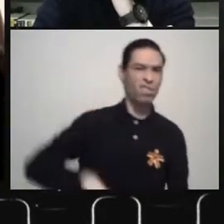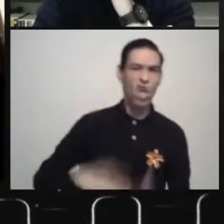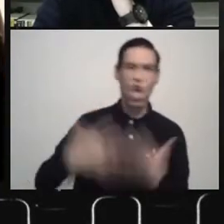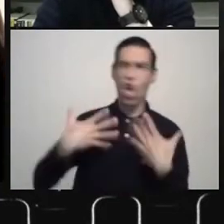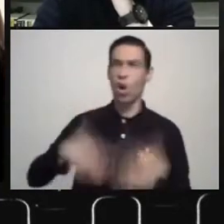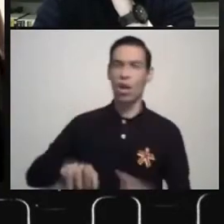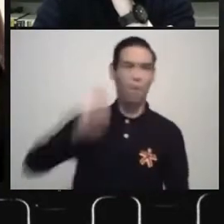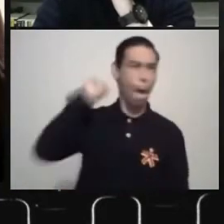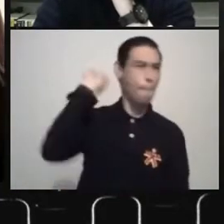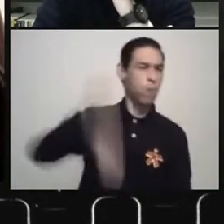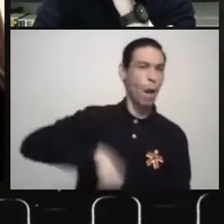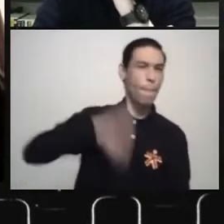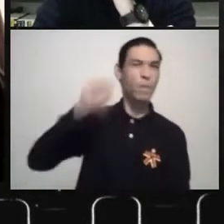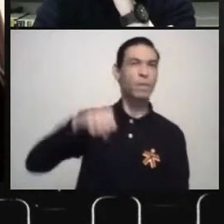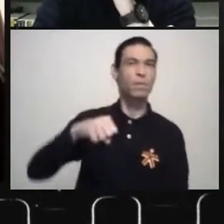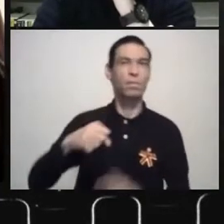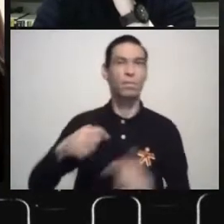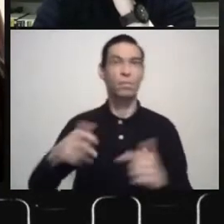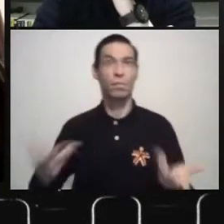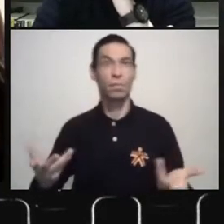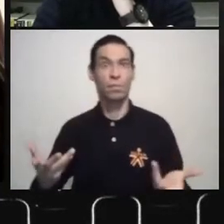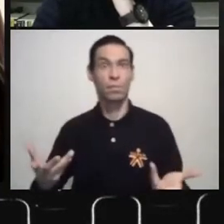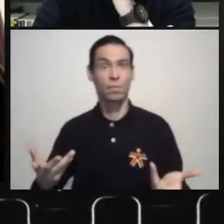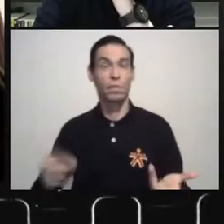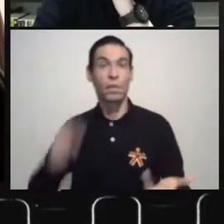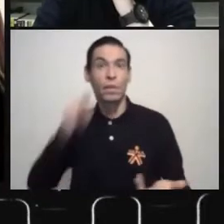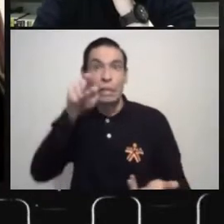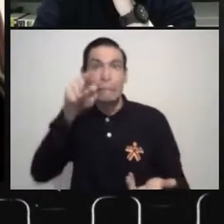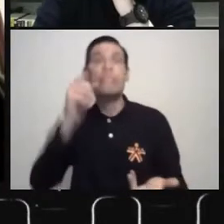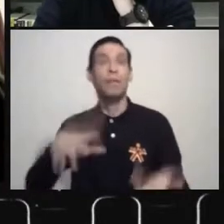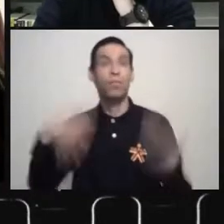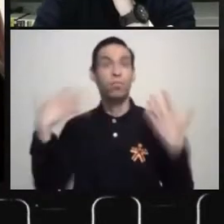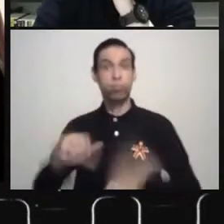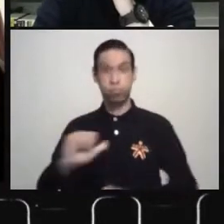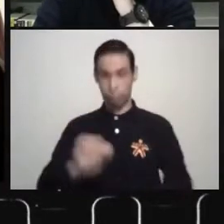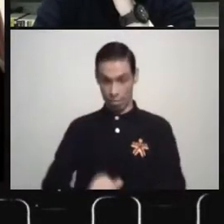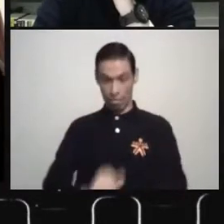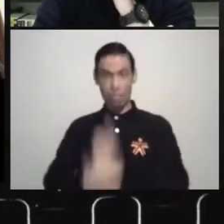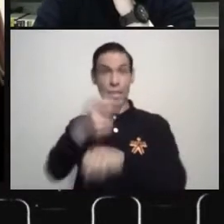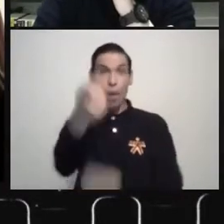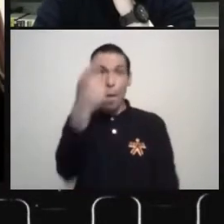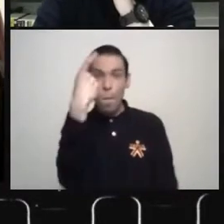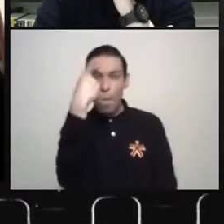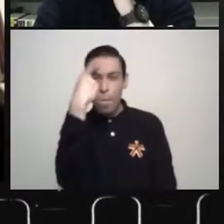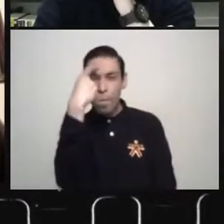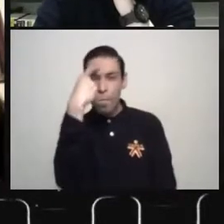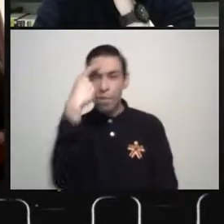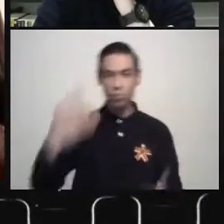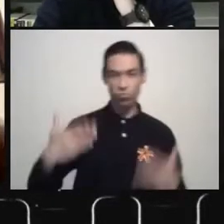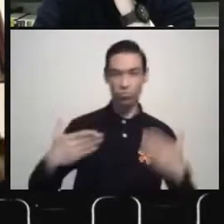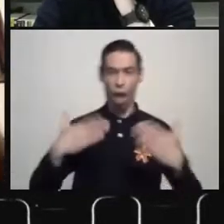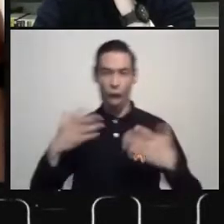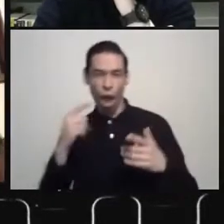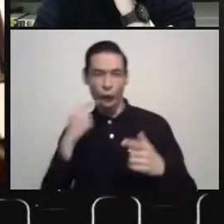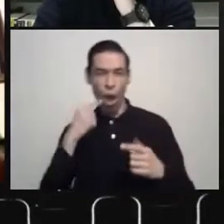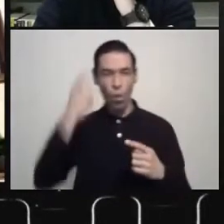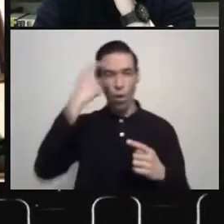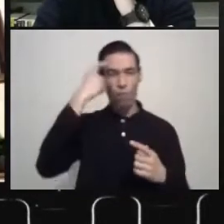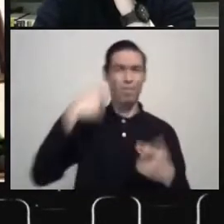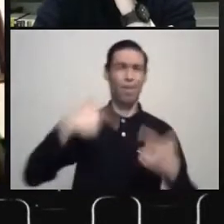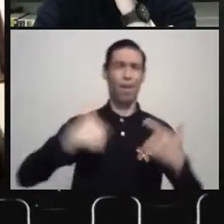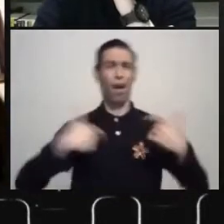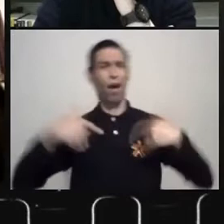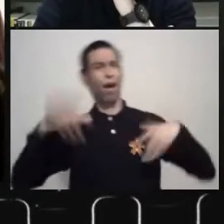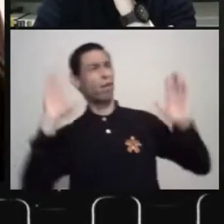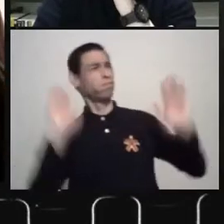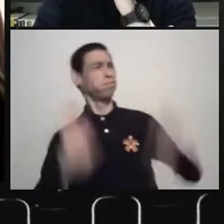dar. ¿Qué tal que me esté perdiendo yo de un gran personaje que ese director tiene en la cabeza por ponerme terco y decir, ah, es que yo llevo 20 años